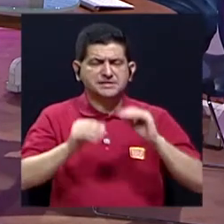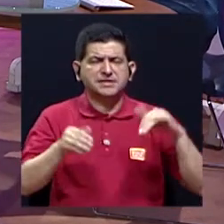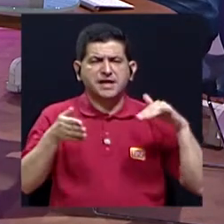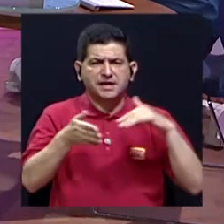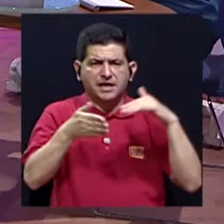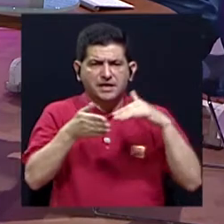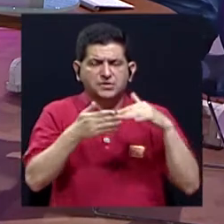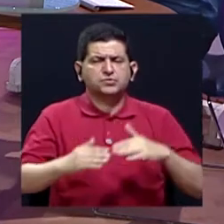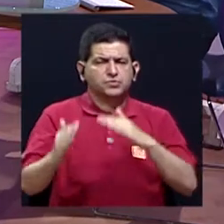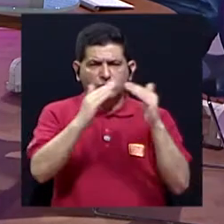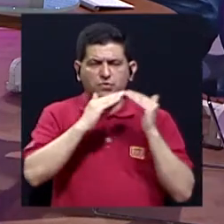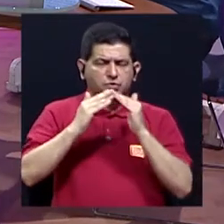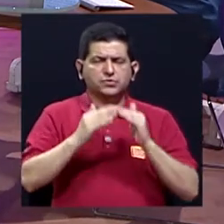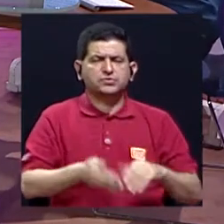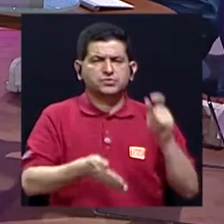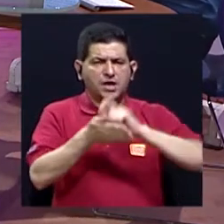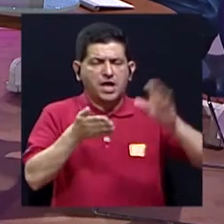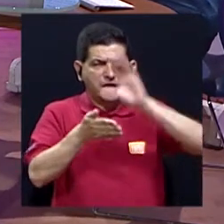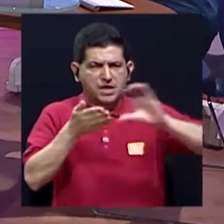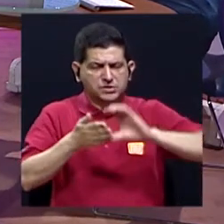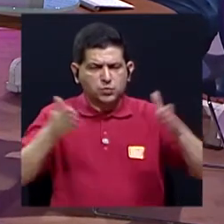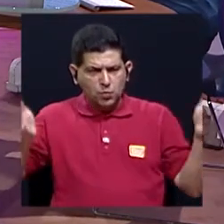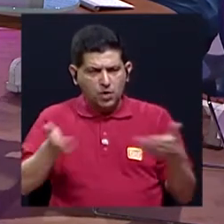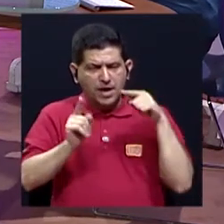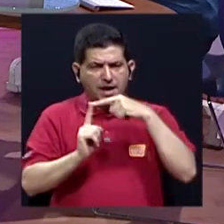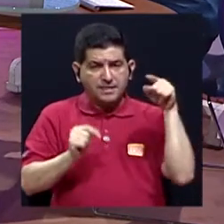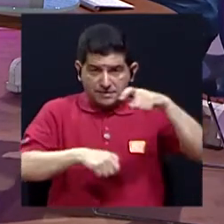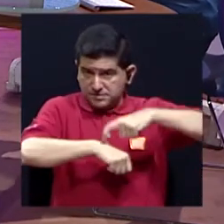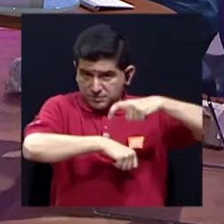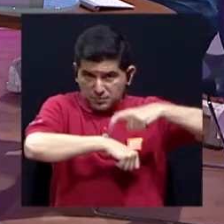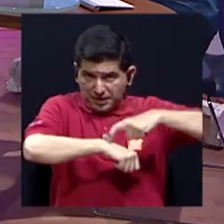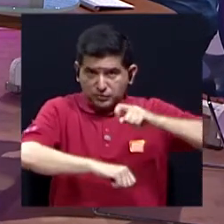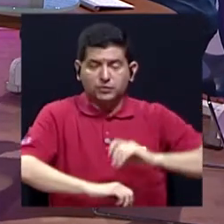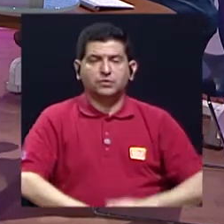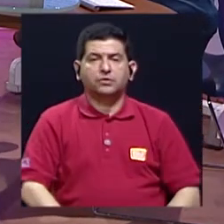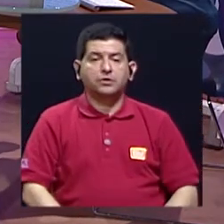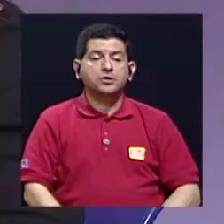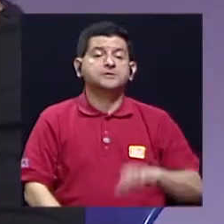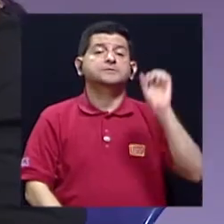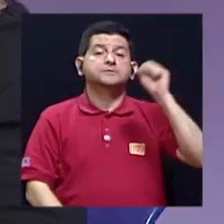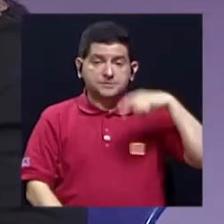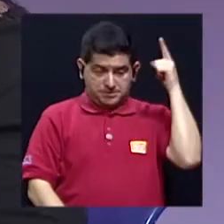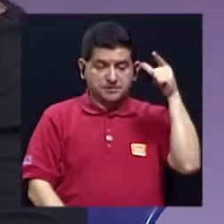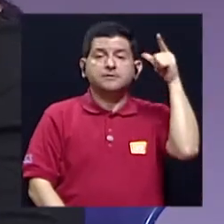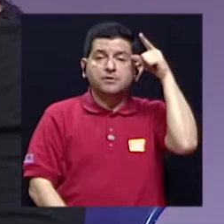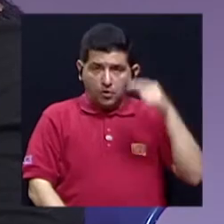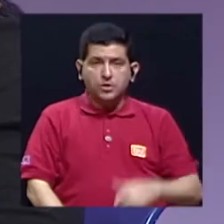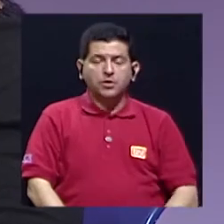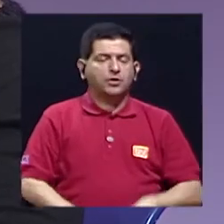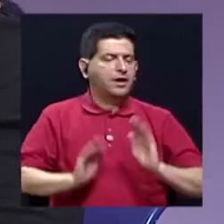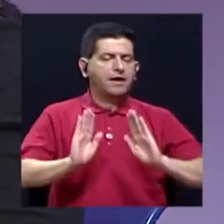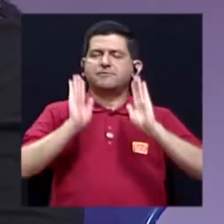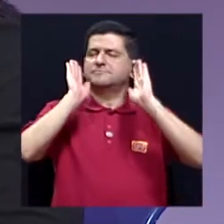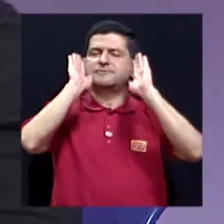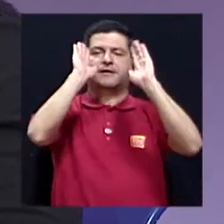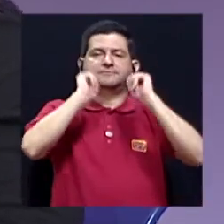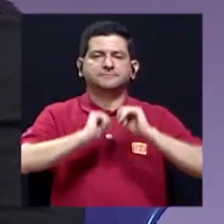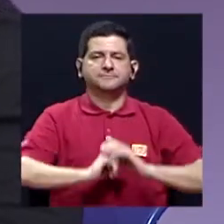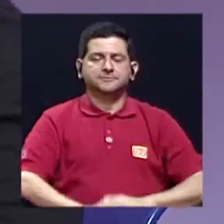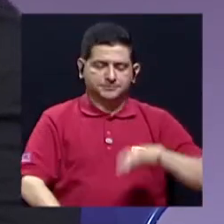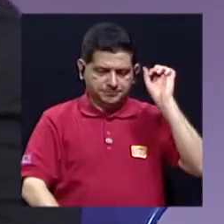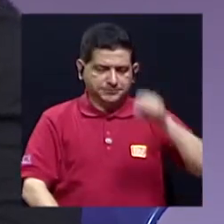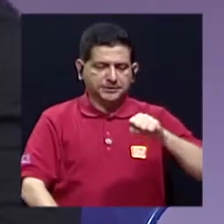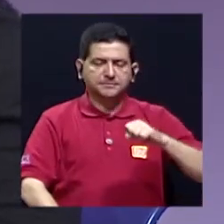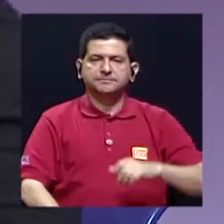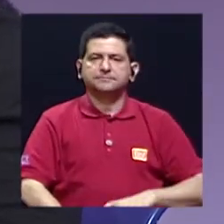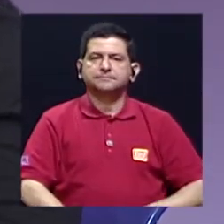las escuelas o colegios? Darles un impulso desde ahí. Por supuesto. Sería genial, ¿verdad? Sería excelente. Que